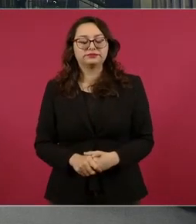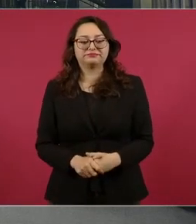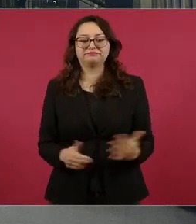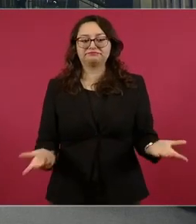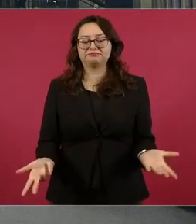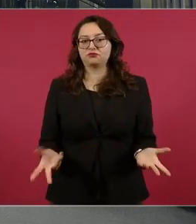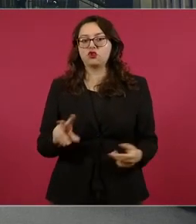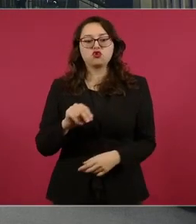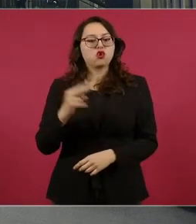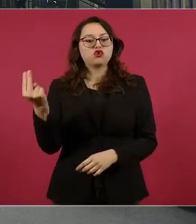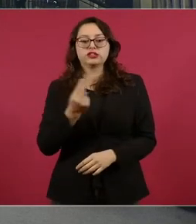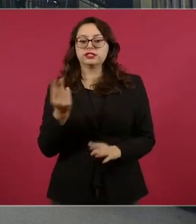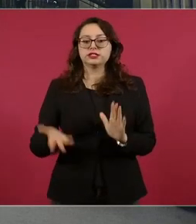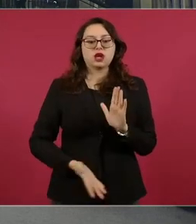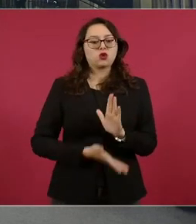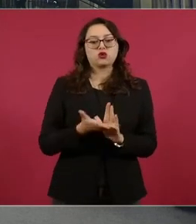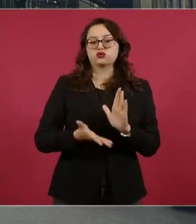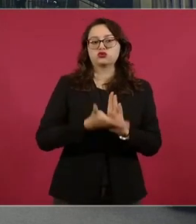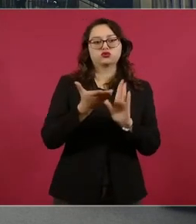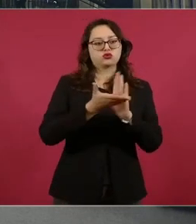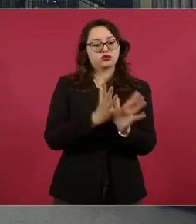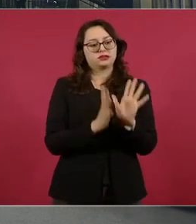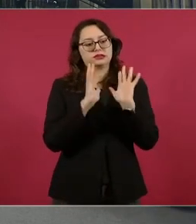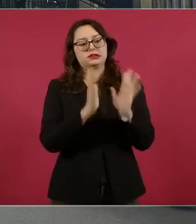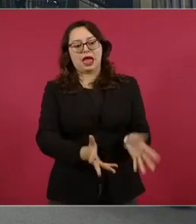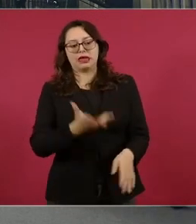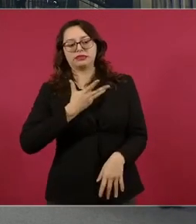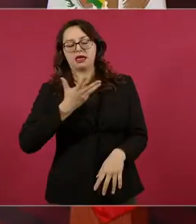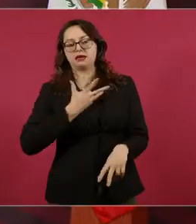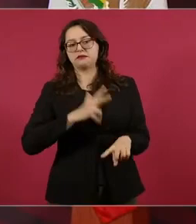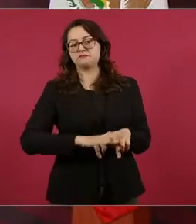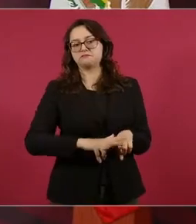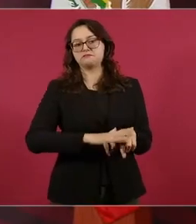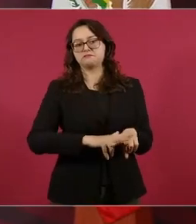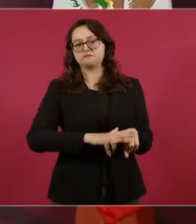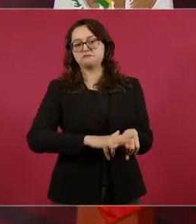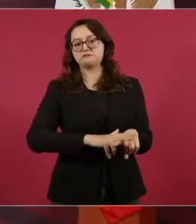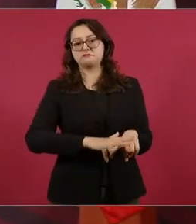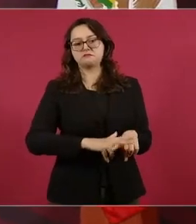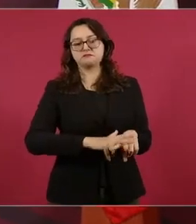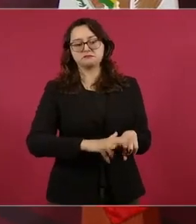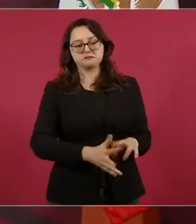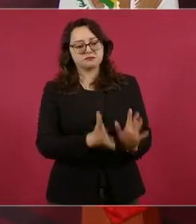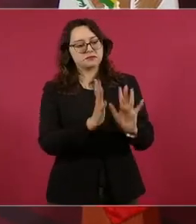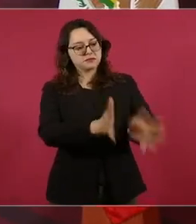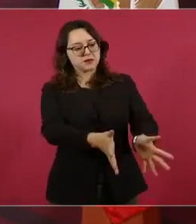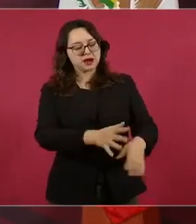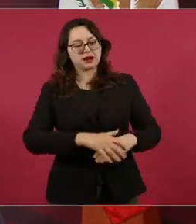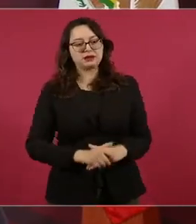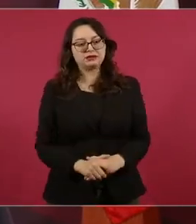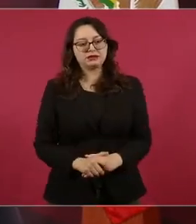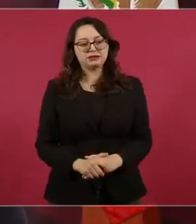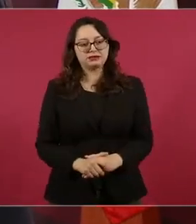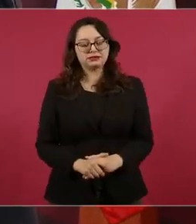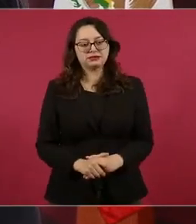líneas tiene el derecho de via imagínense lo que es